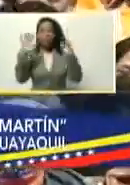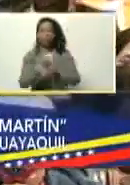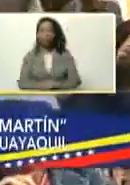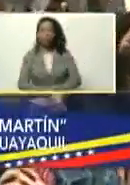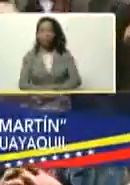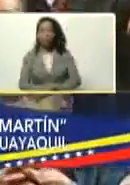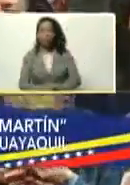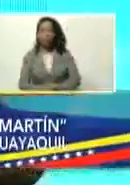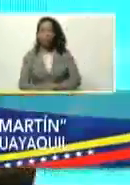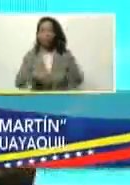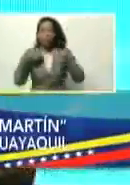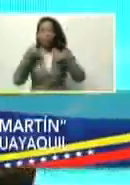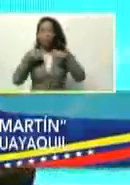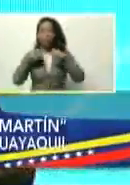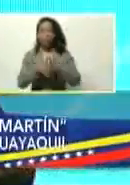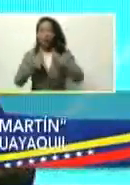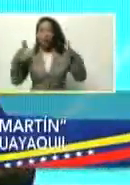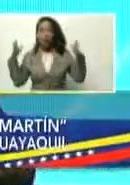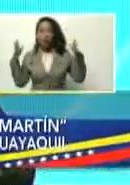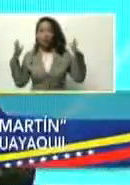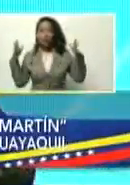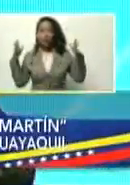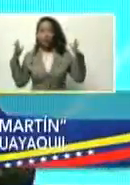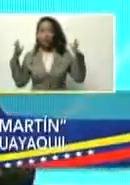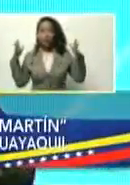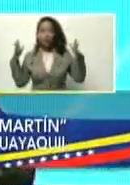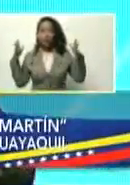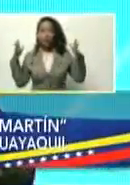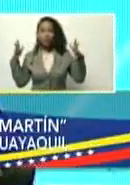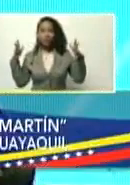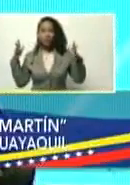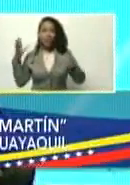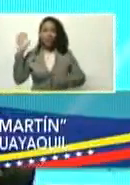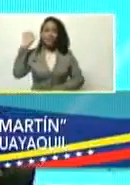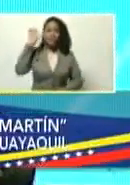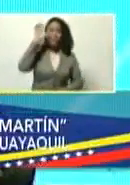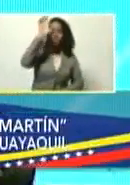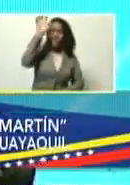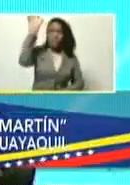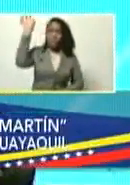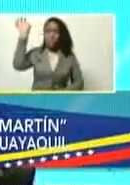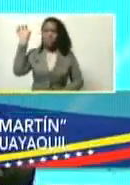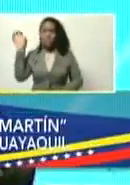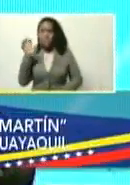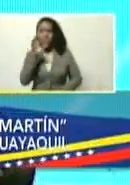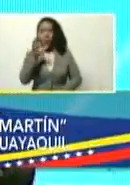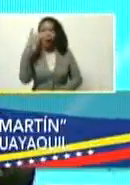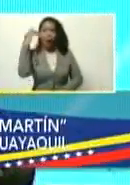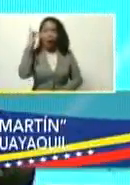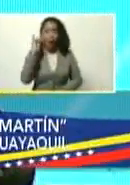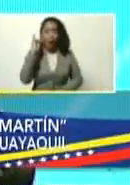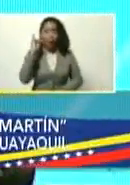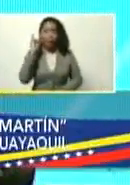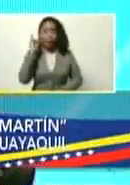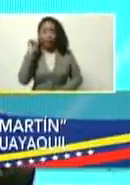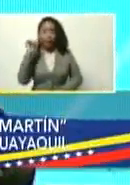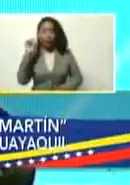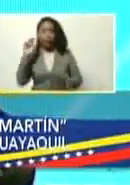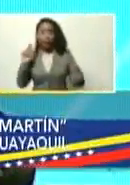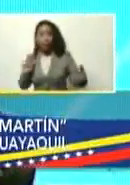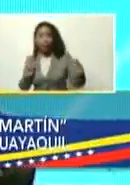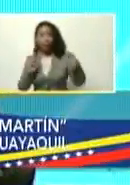Y de esta gran cantidad de países que están justamente